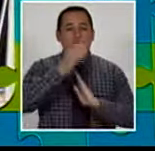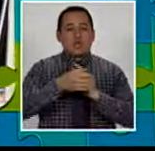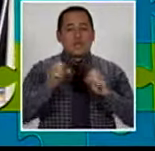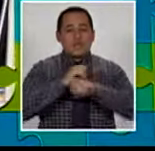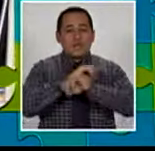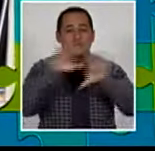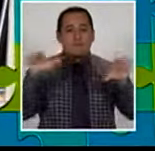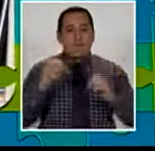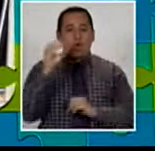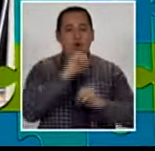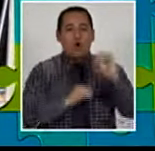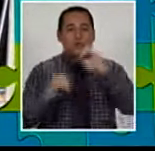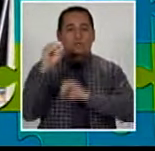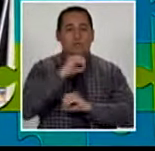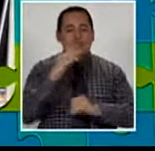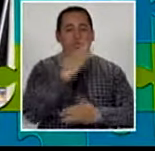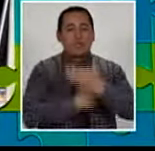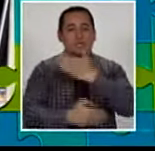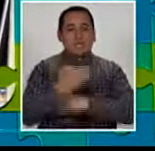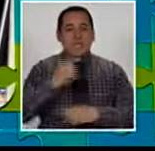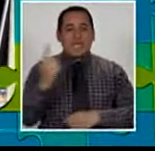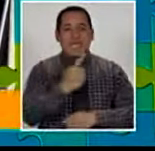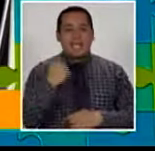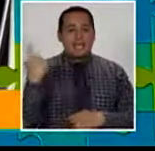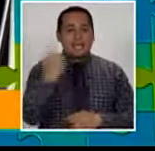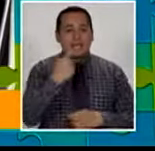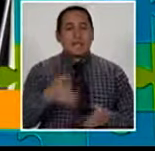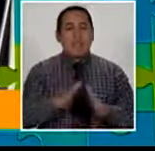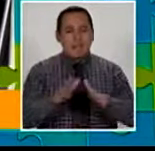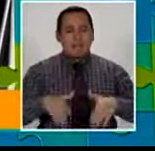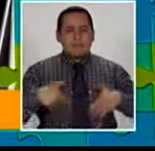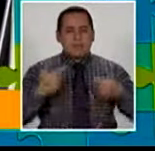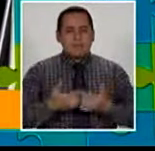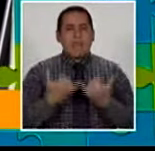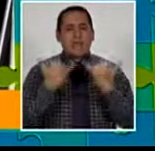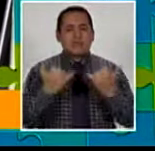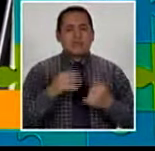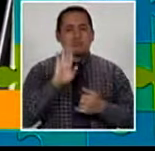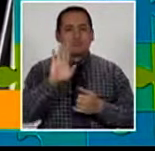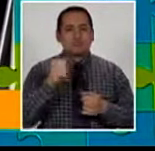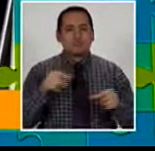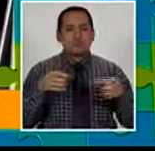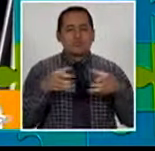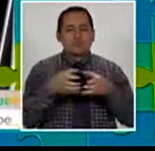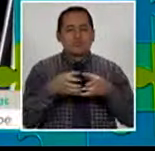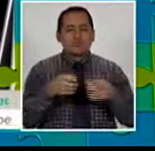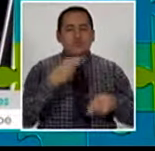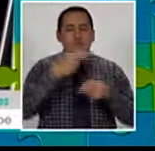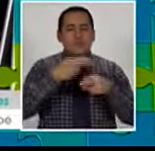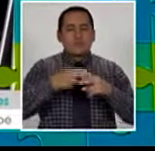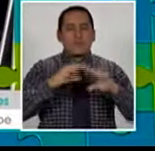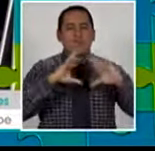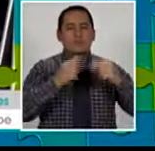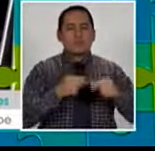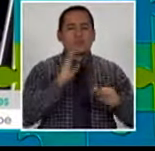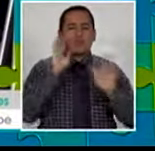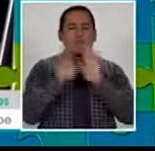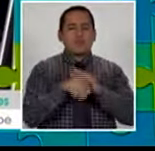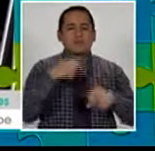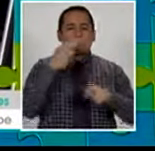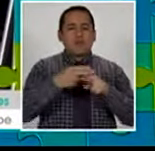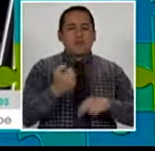Conadis convoca a las organizaciones con discapacidad en general a poder actualizarnos sus datos institucionales,